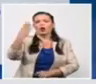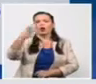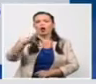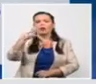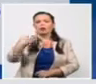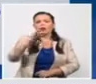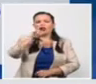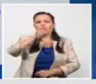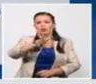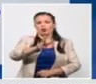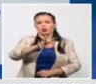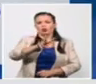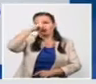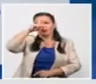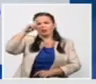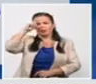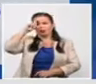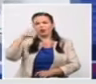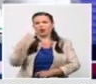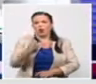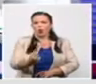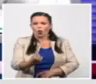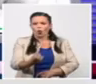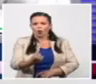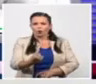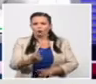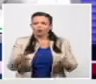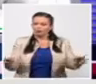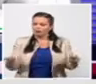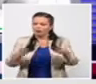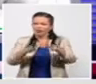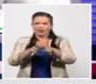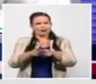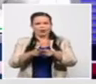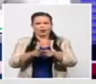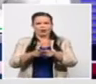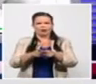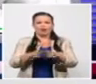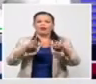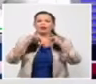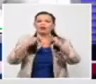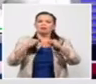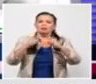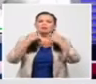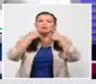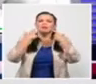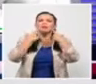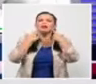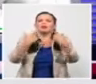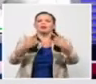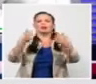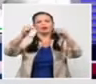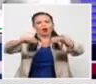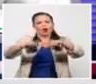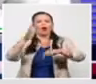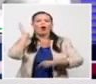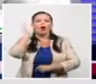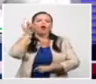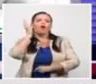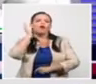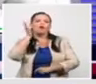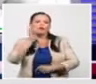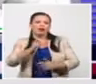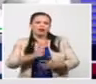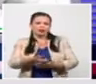Santi Espíritus 1. En resumen, algunos de los datos más relevantes manejados en conferencia de prensa por el